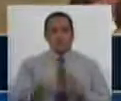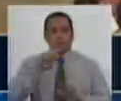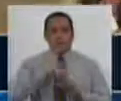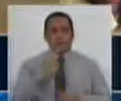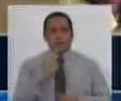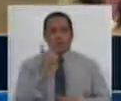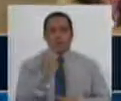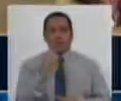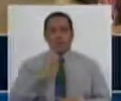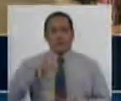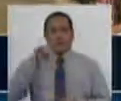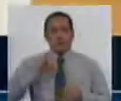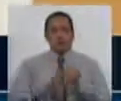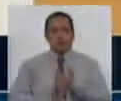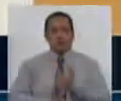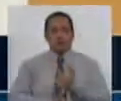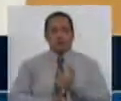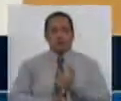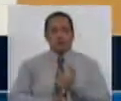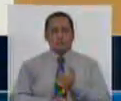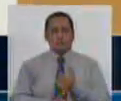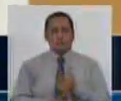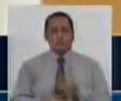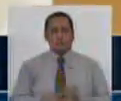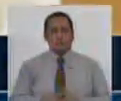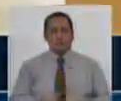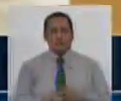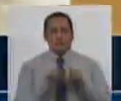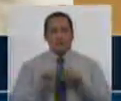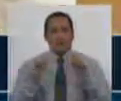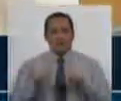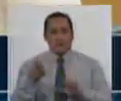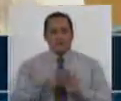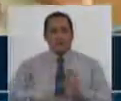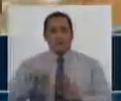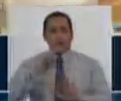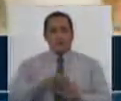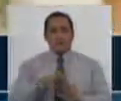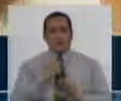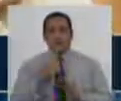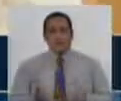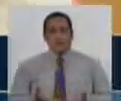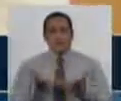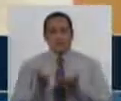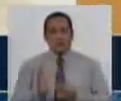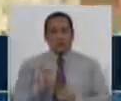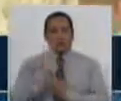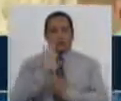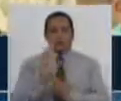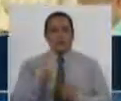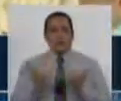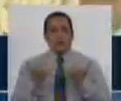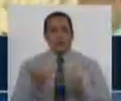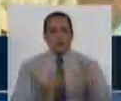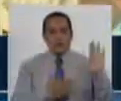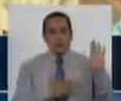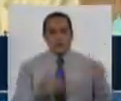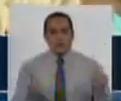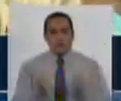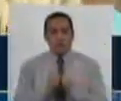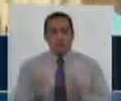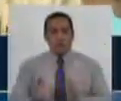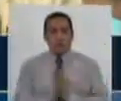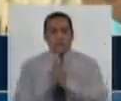40 millones de soles. Y va en este proyecto un mensaje de compromiso con